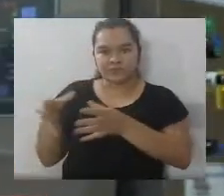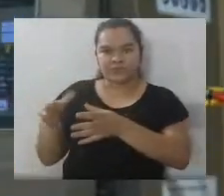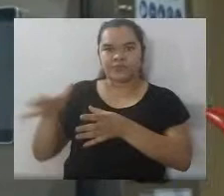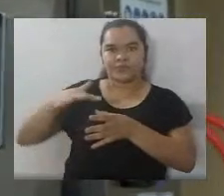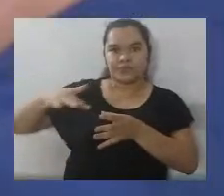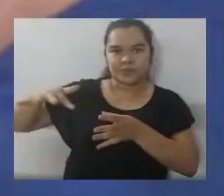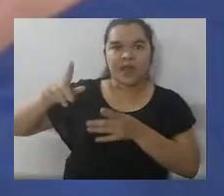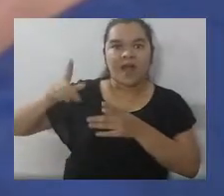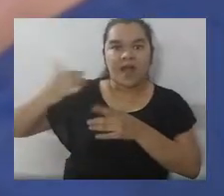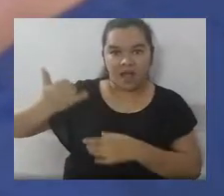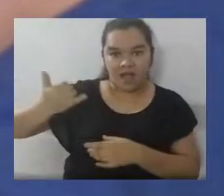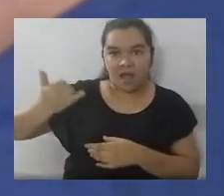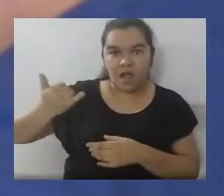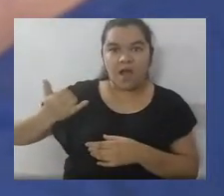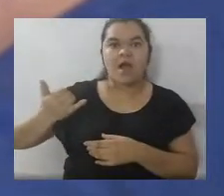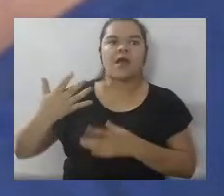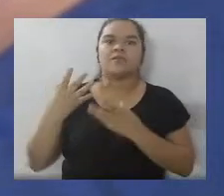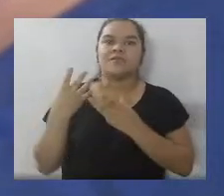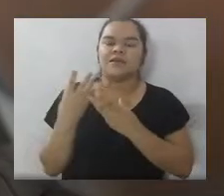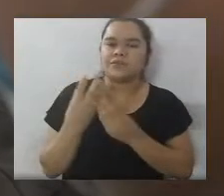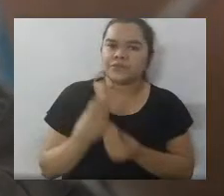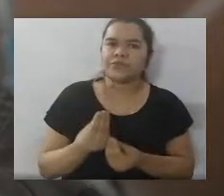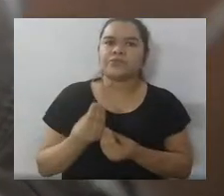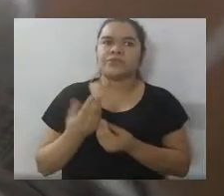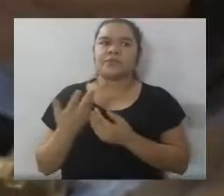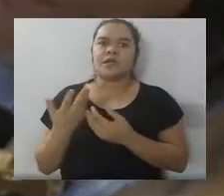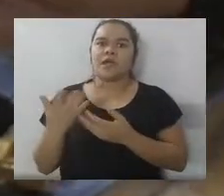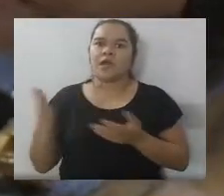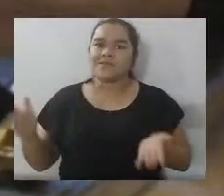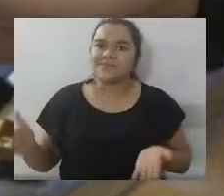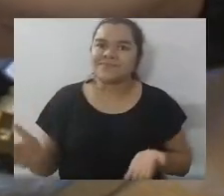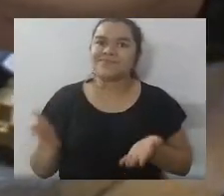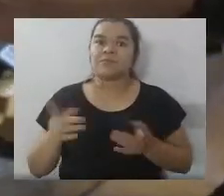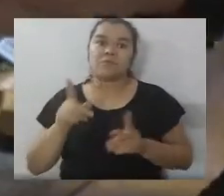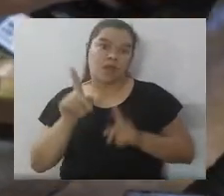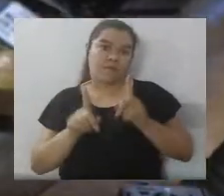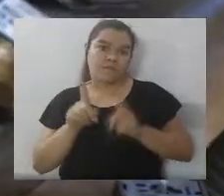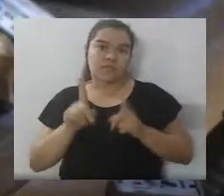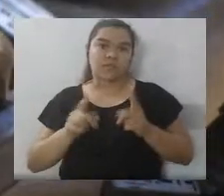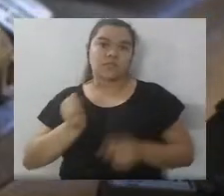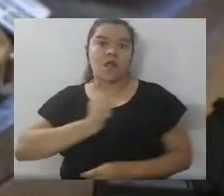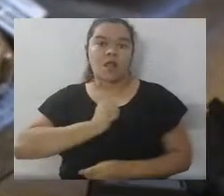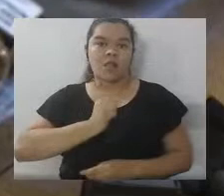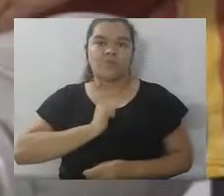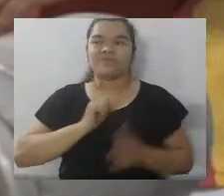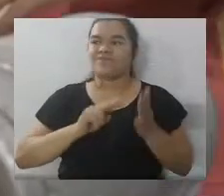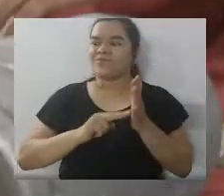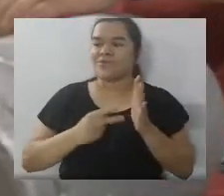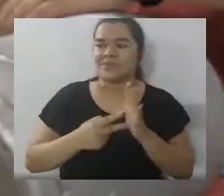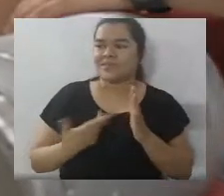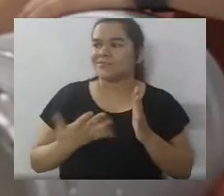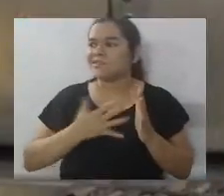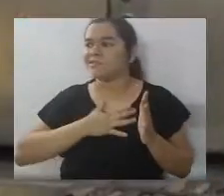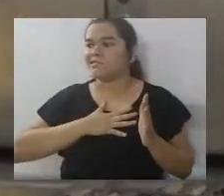de orientación desde el punto de vista de inconvenientes que se puedan llegar a presentar.